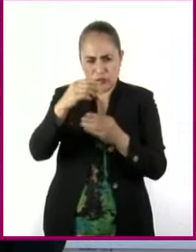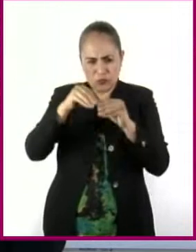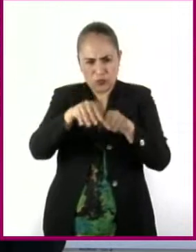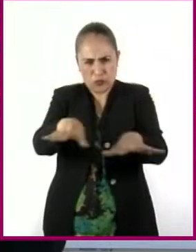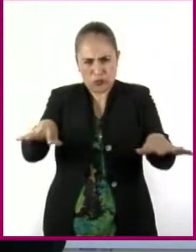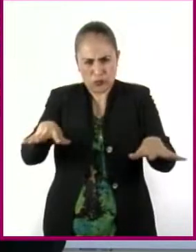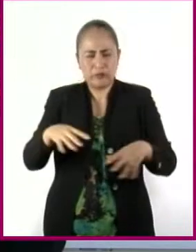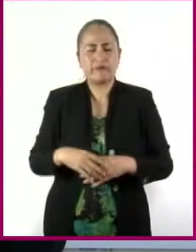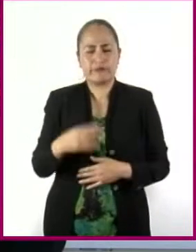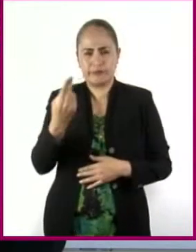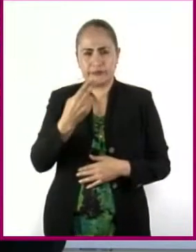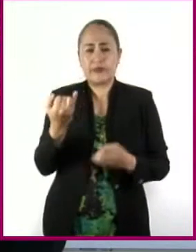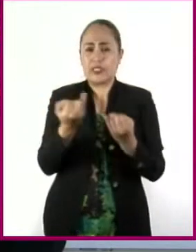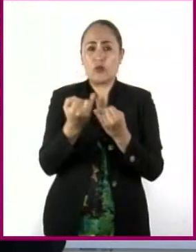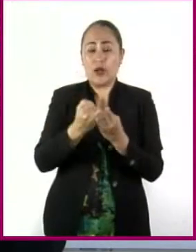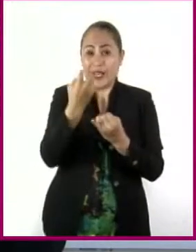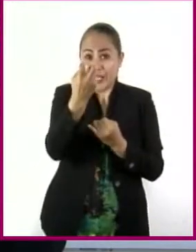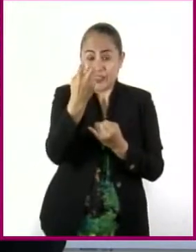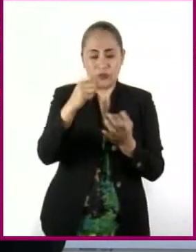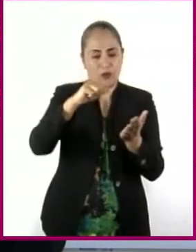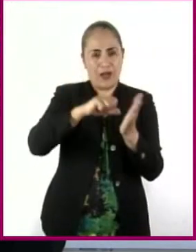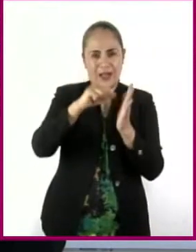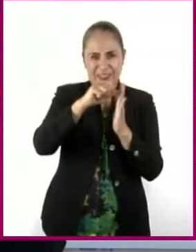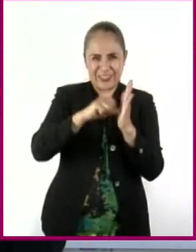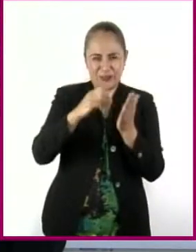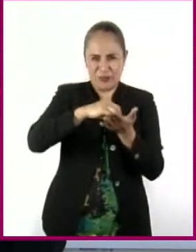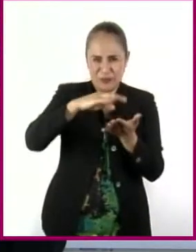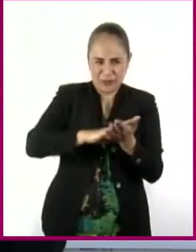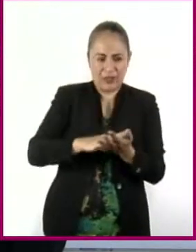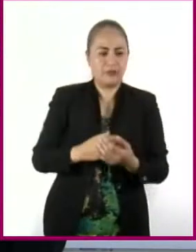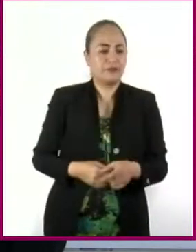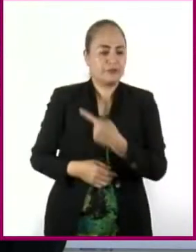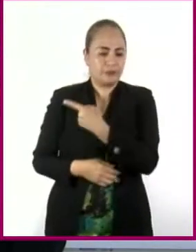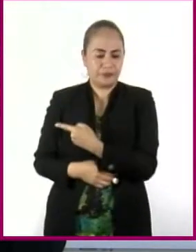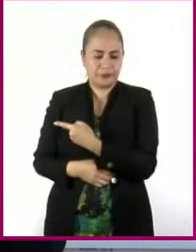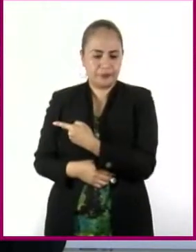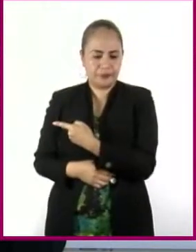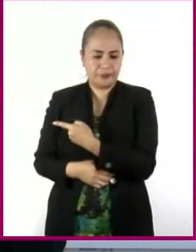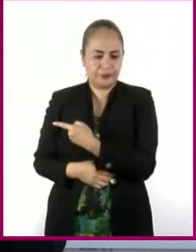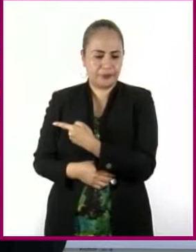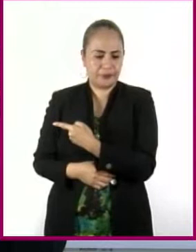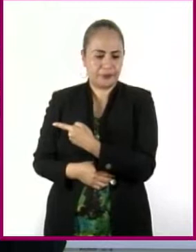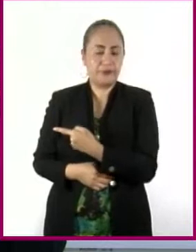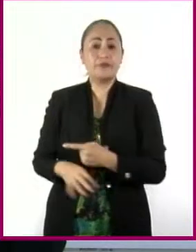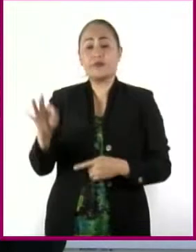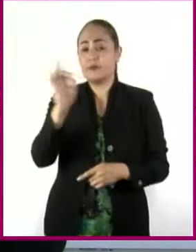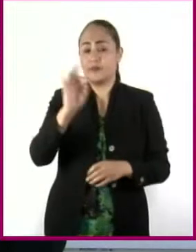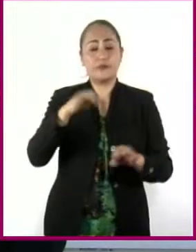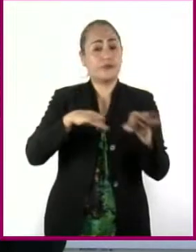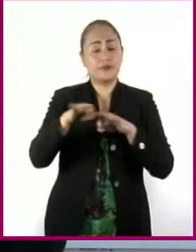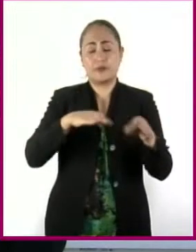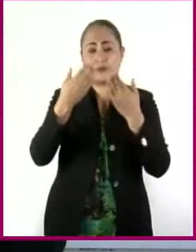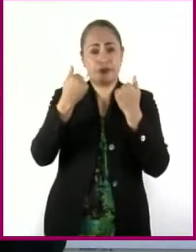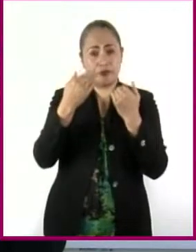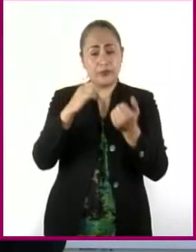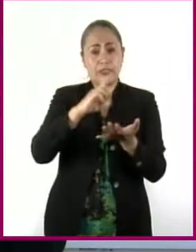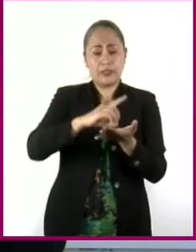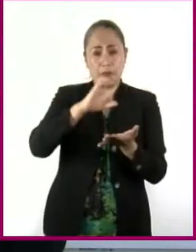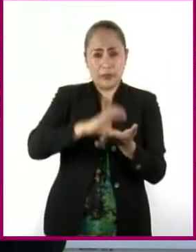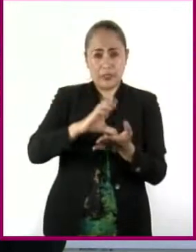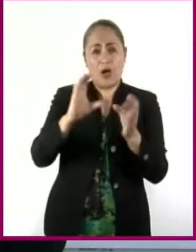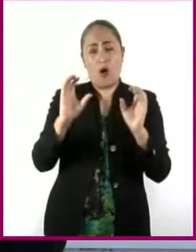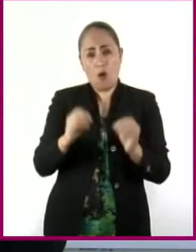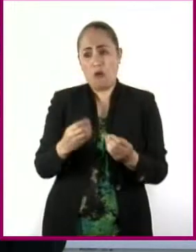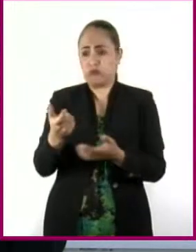también debe estar en el reportaje. El derecho a la asistencia social significa que en caso de desempleo, discapacidad o pérdida de los